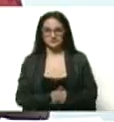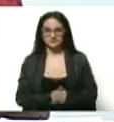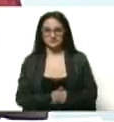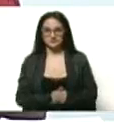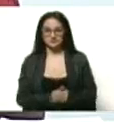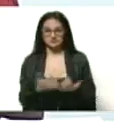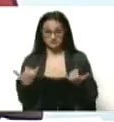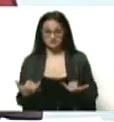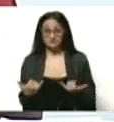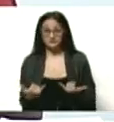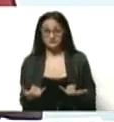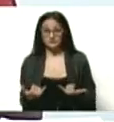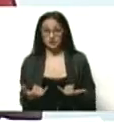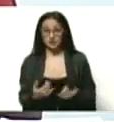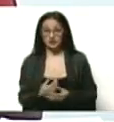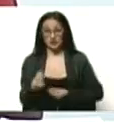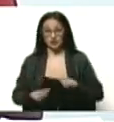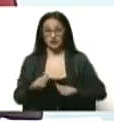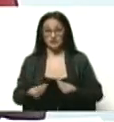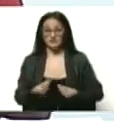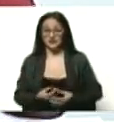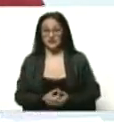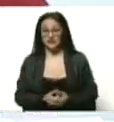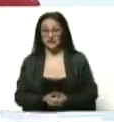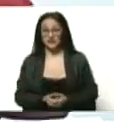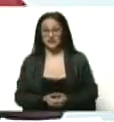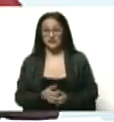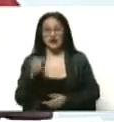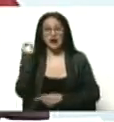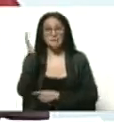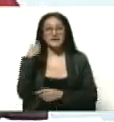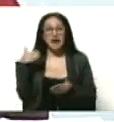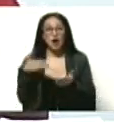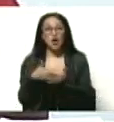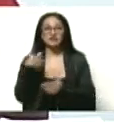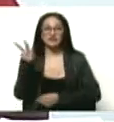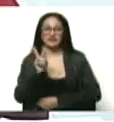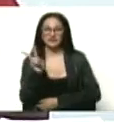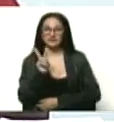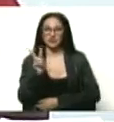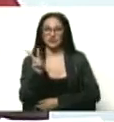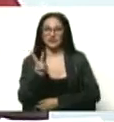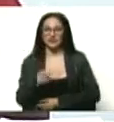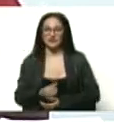Ahorita, en este momento, lo están haciendo. Porque la campaña es contra nuestro país.